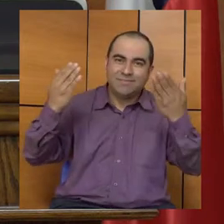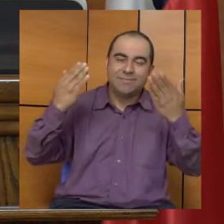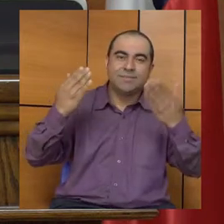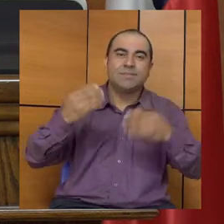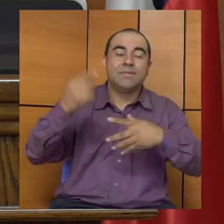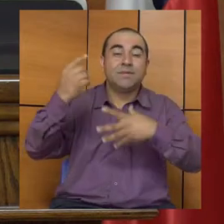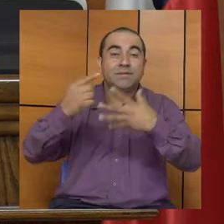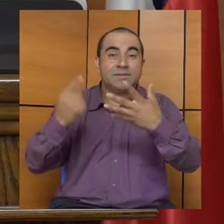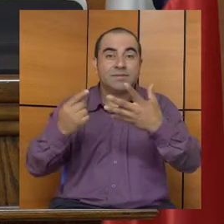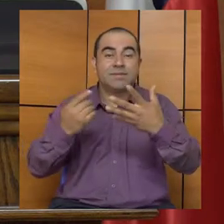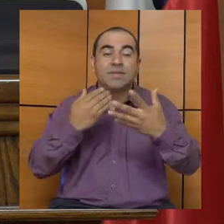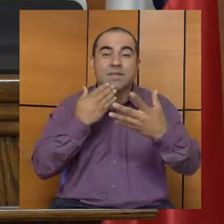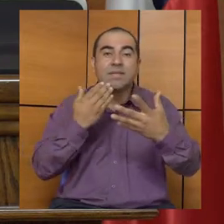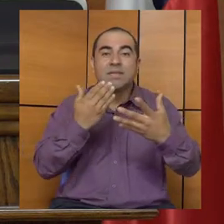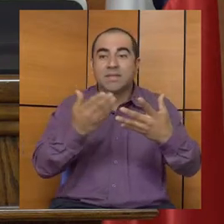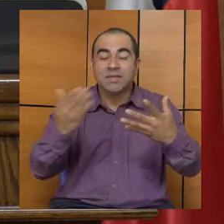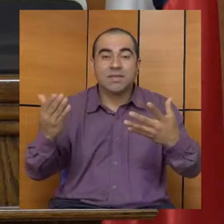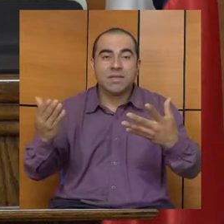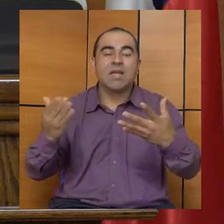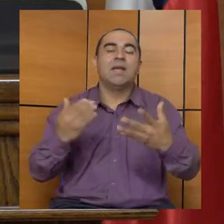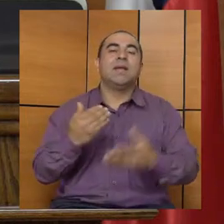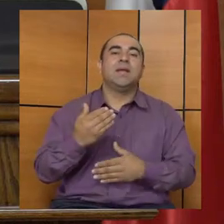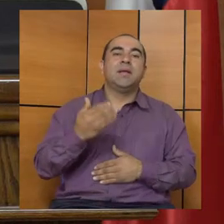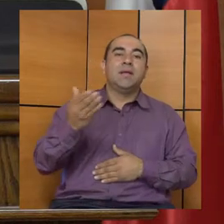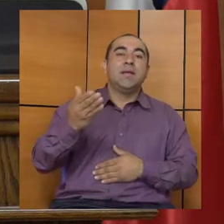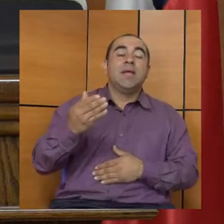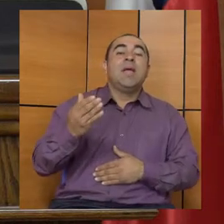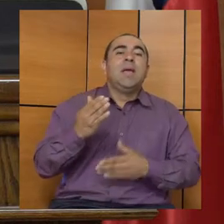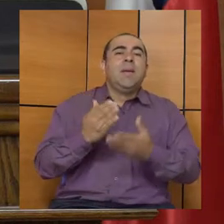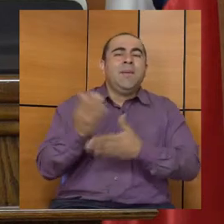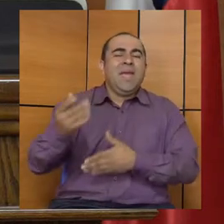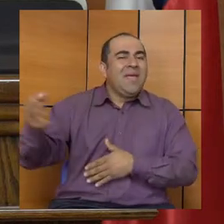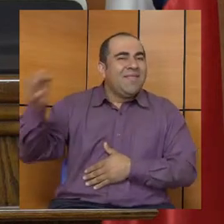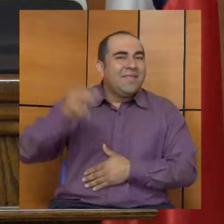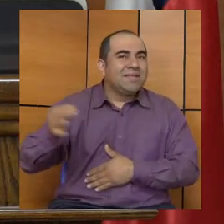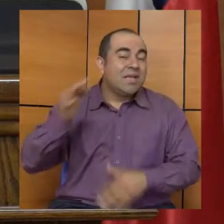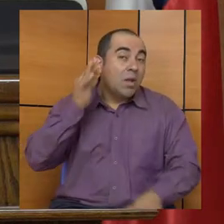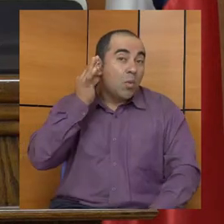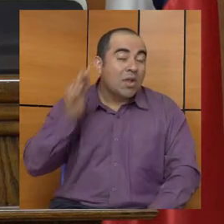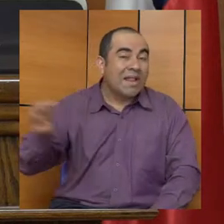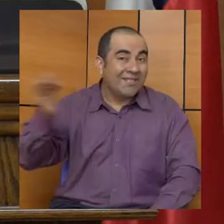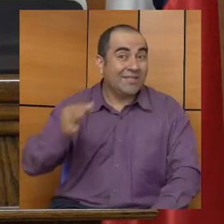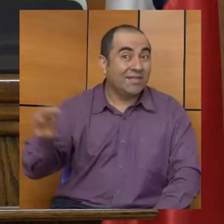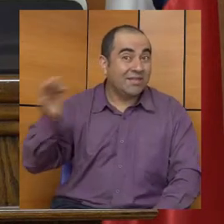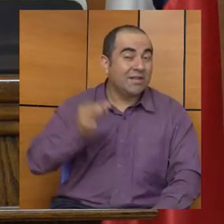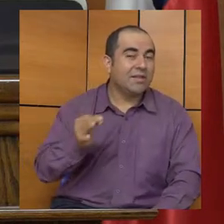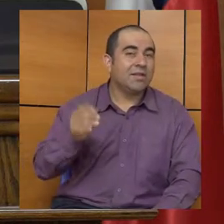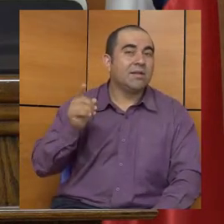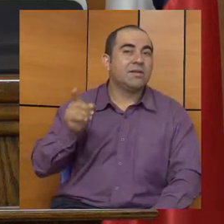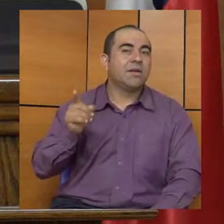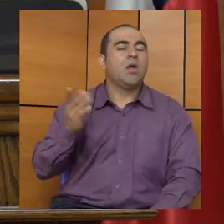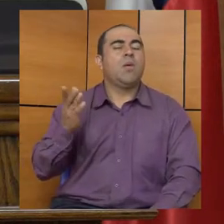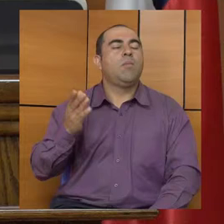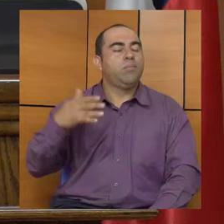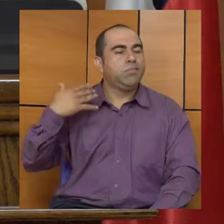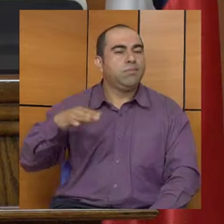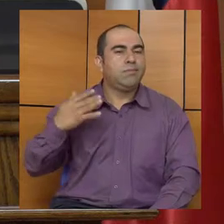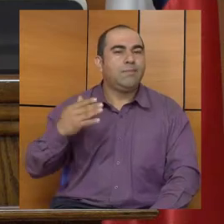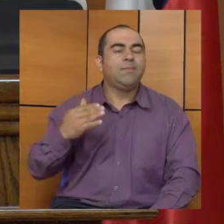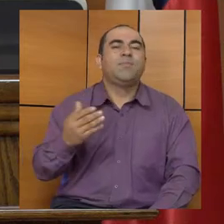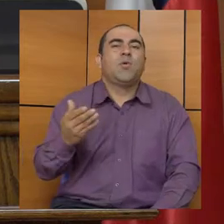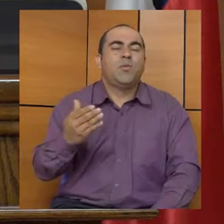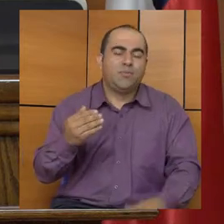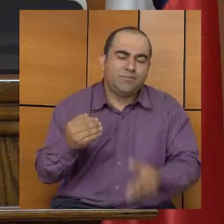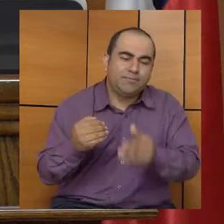pero en un saludo protocolar con la Vicerrectoría de Sede, nos comentaba los trabajos y la impronta que tienen. Y una de ellas